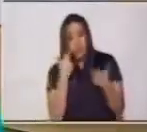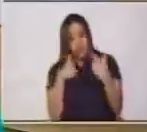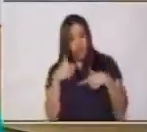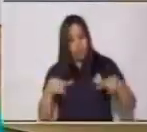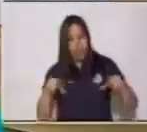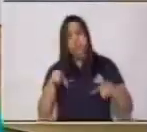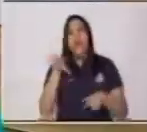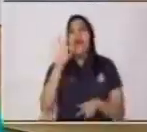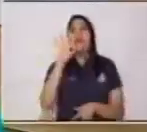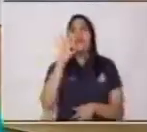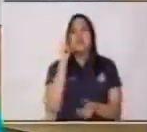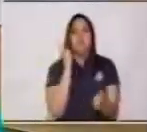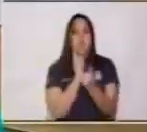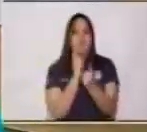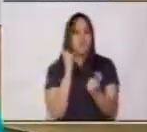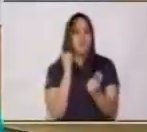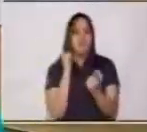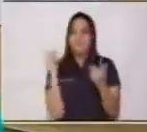3 géneros